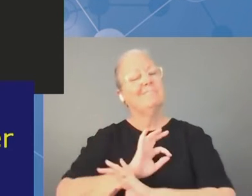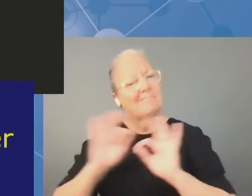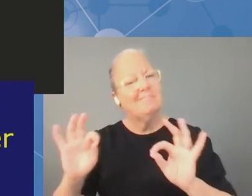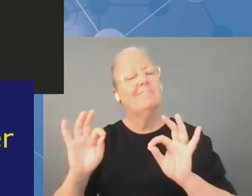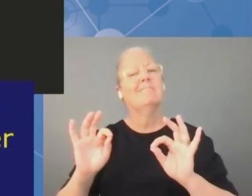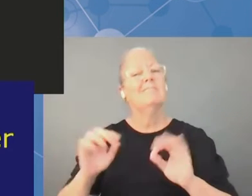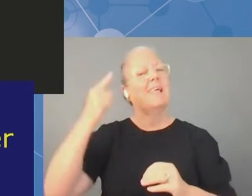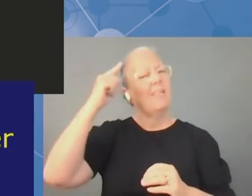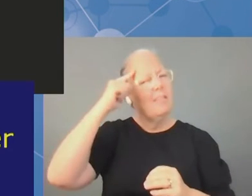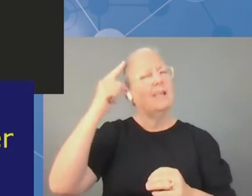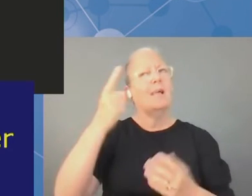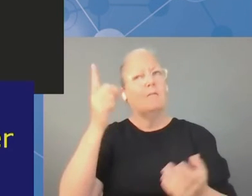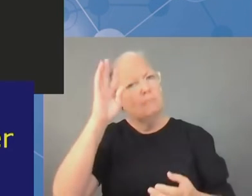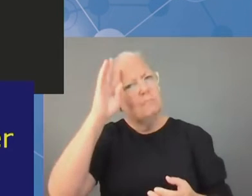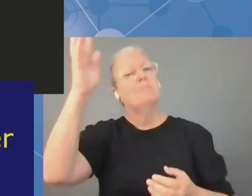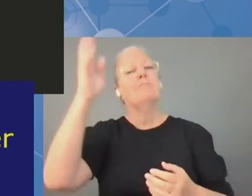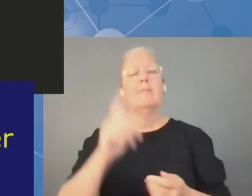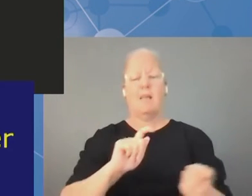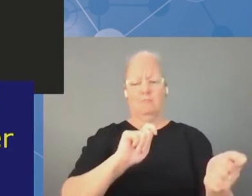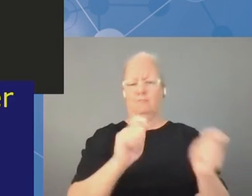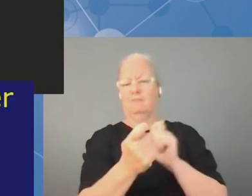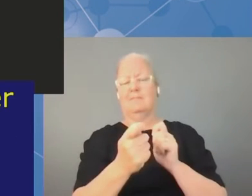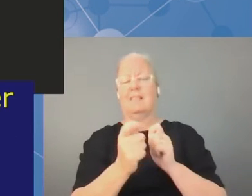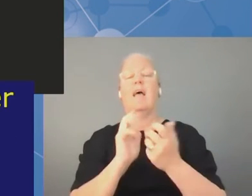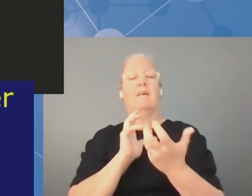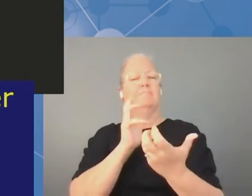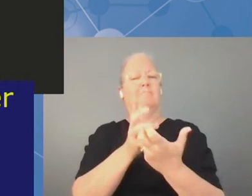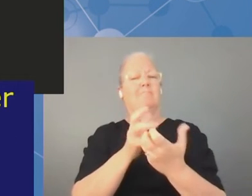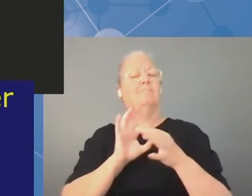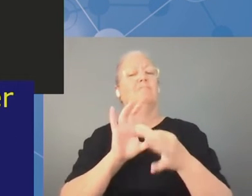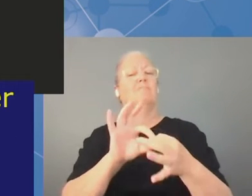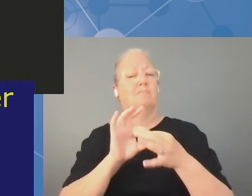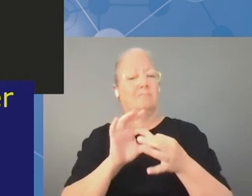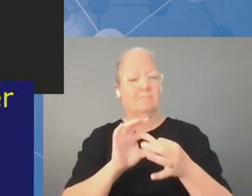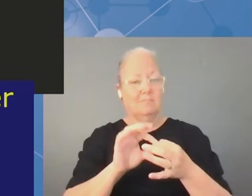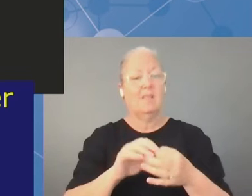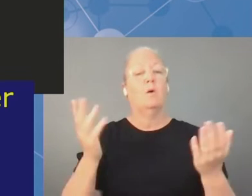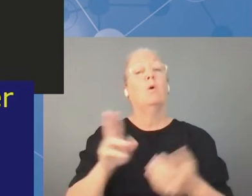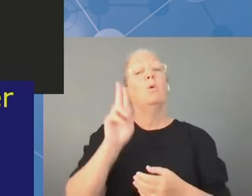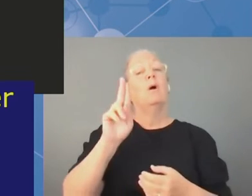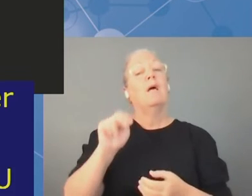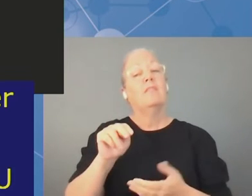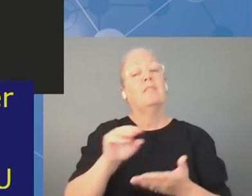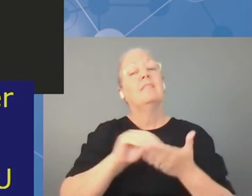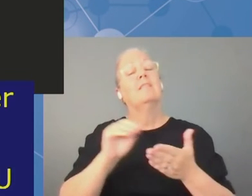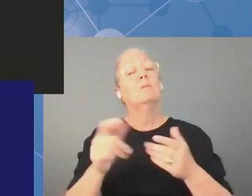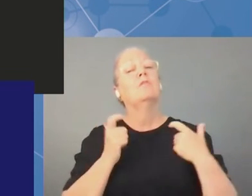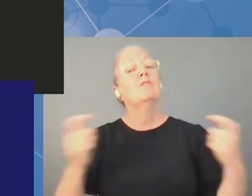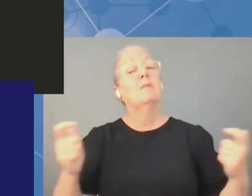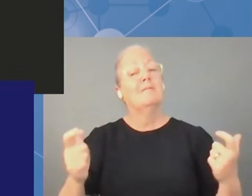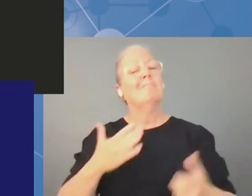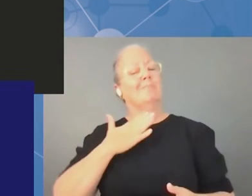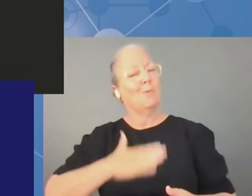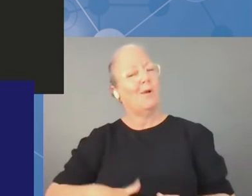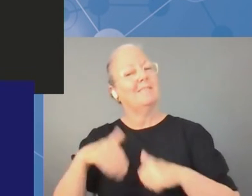Pienso que este año hemos hecho un paso más adelante para la organización de cumbres digitales de una